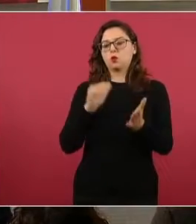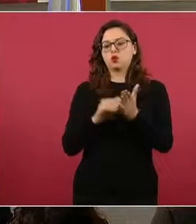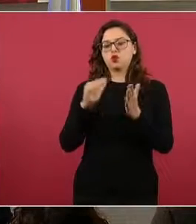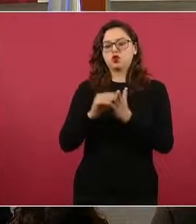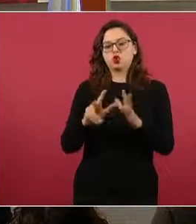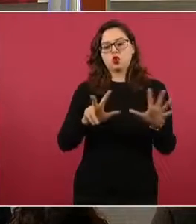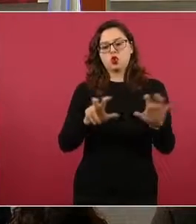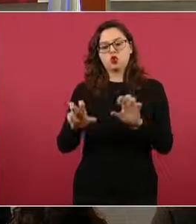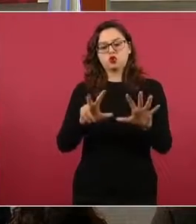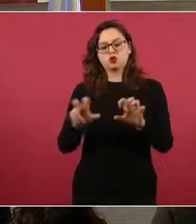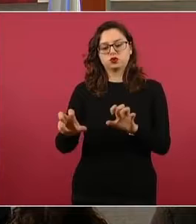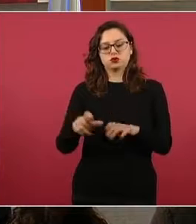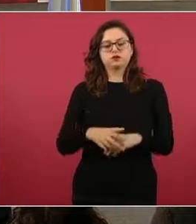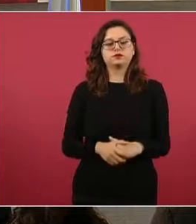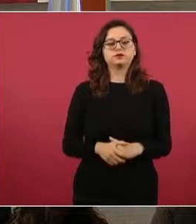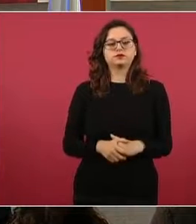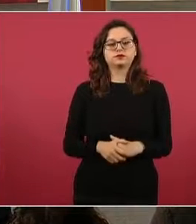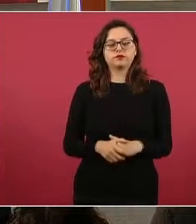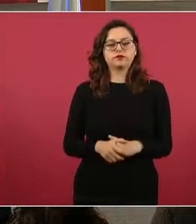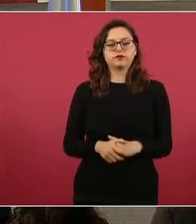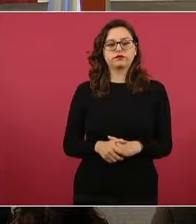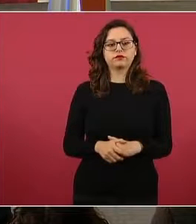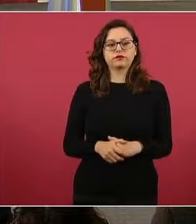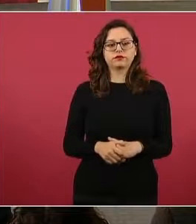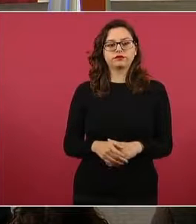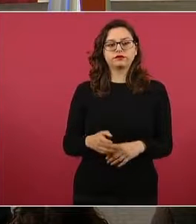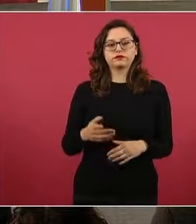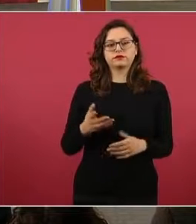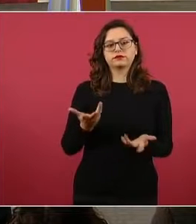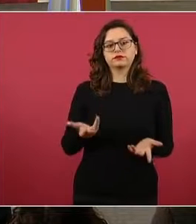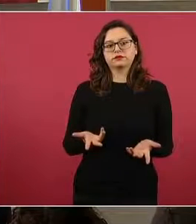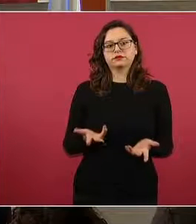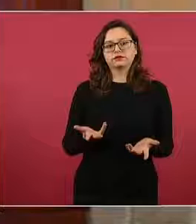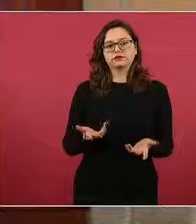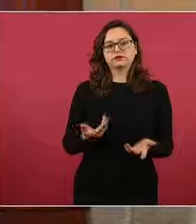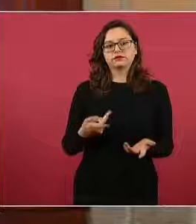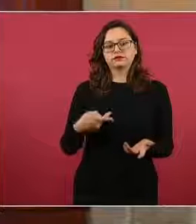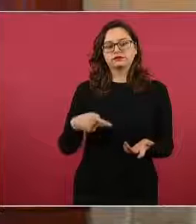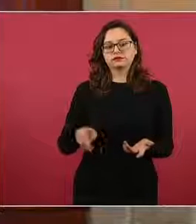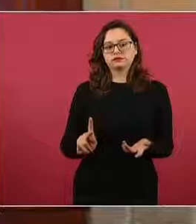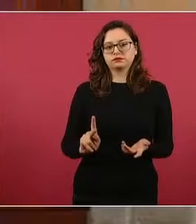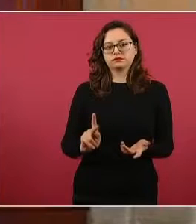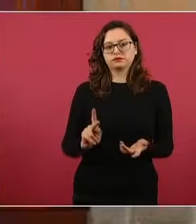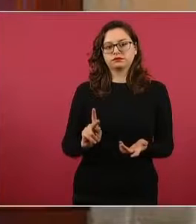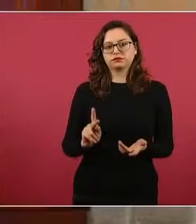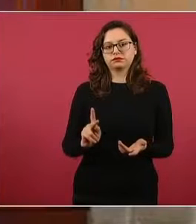1.800.000, pero en bruto pues deben de ser como 3 millones,